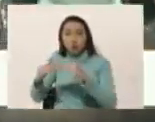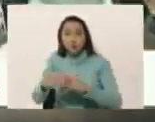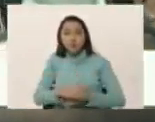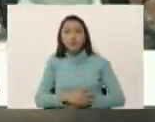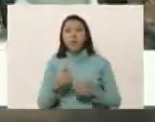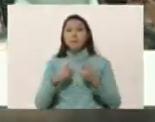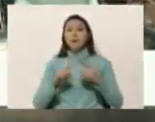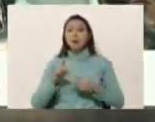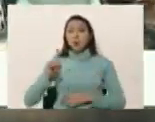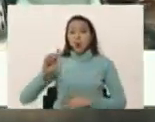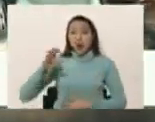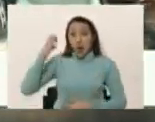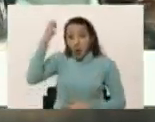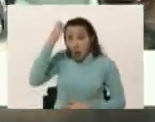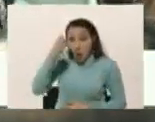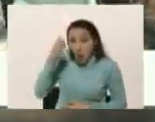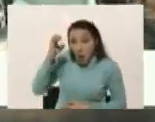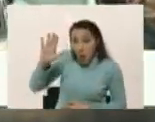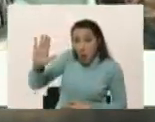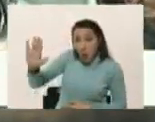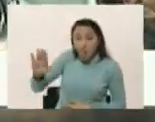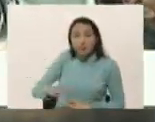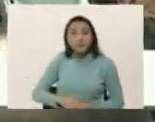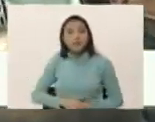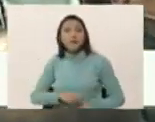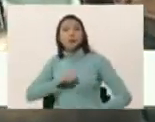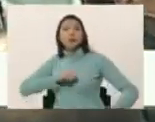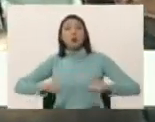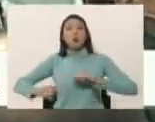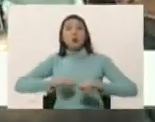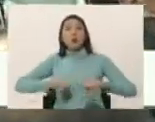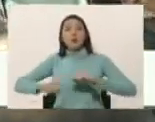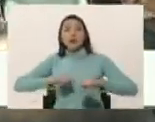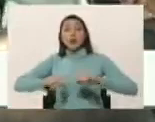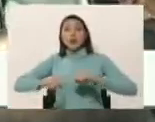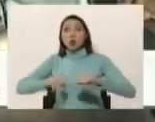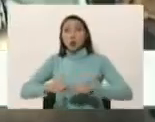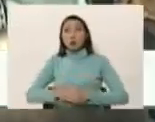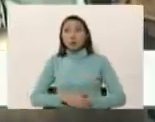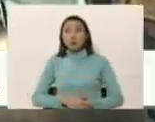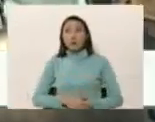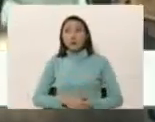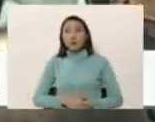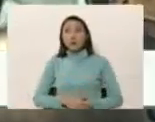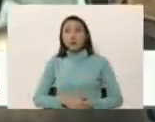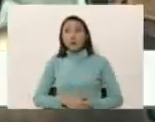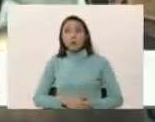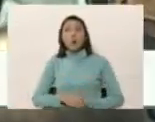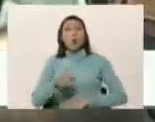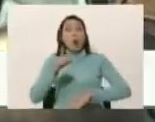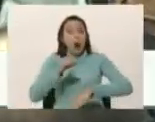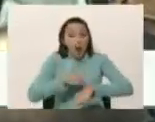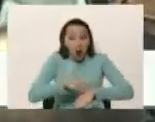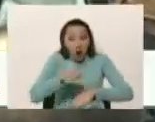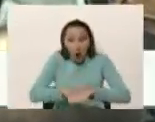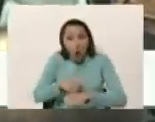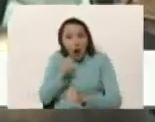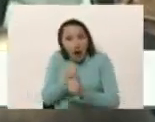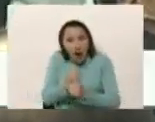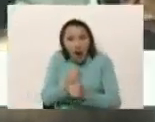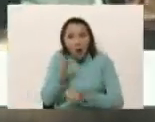europa había movimientos por las horas de trabajo o por el voto